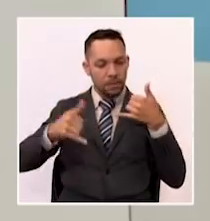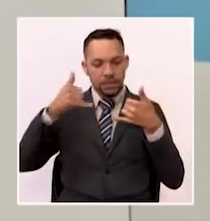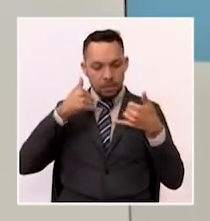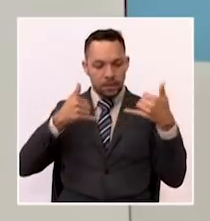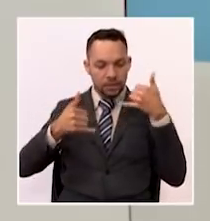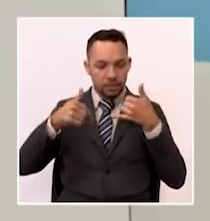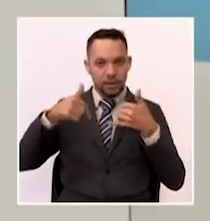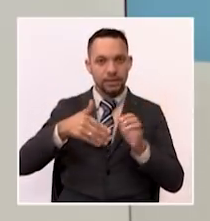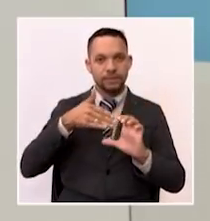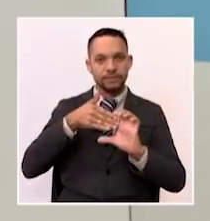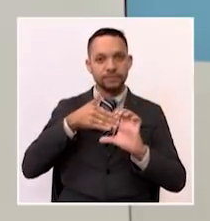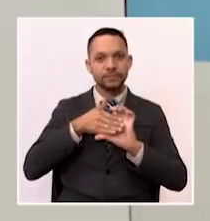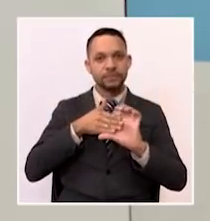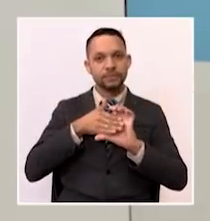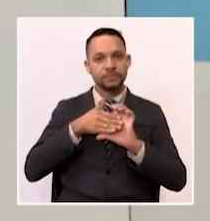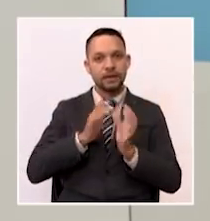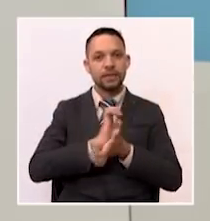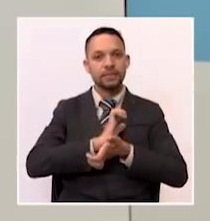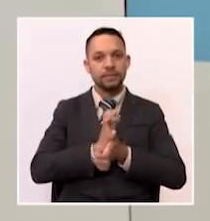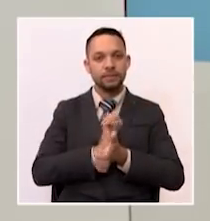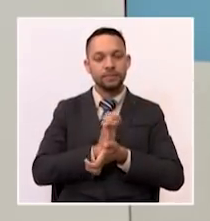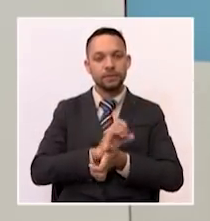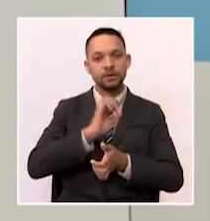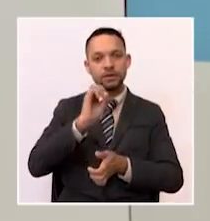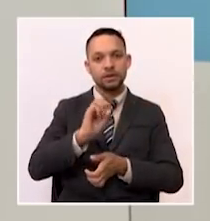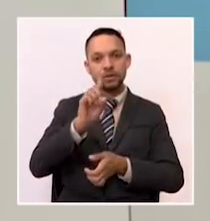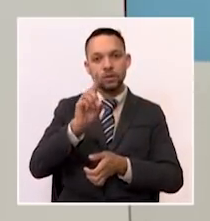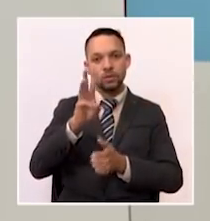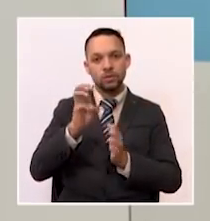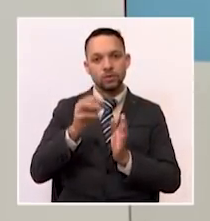018-127-222 a nivel nacional y en Manizales